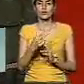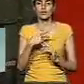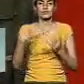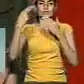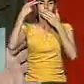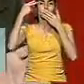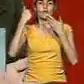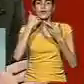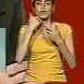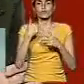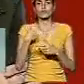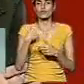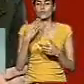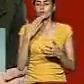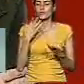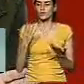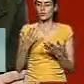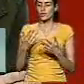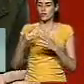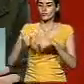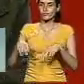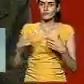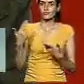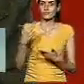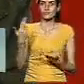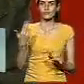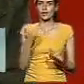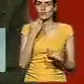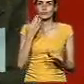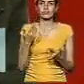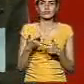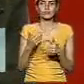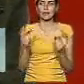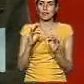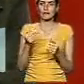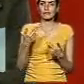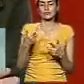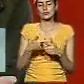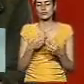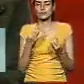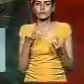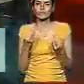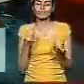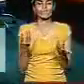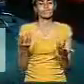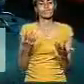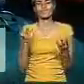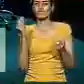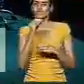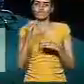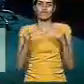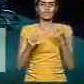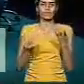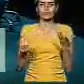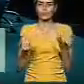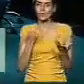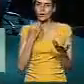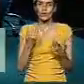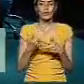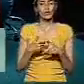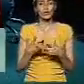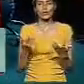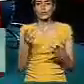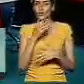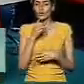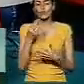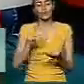secuestradores, y le voy a desarmar al funcionario policial o al funcionario militar. Sería una cosa incoherente, incongruente, y que está fuera